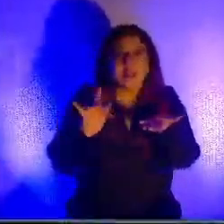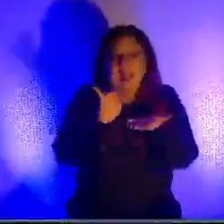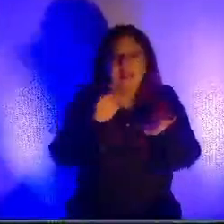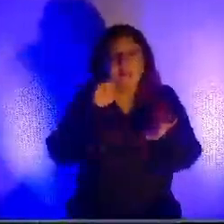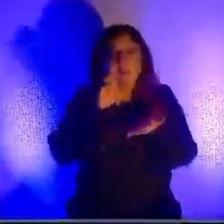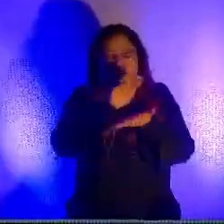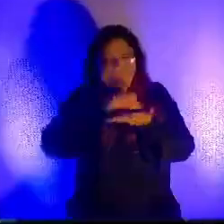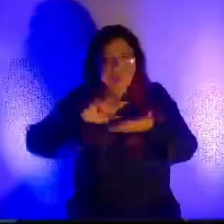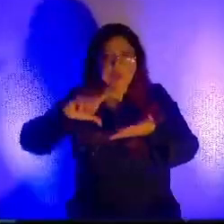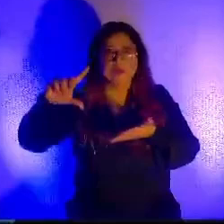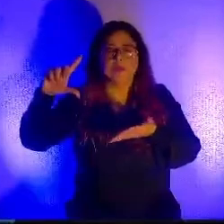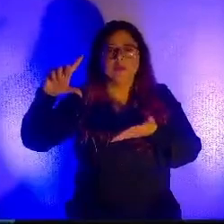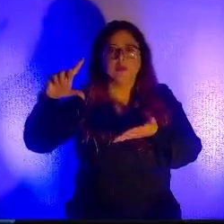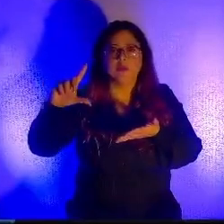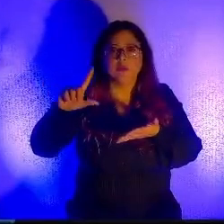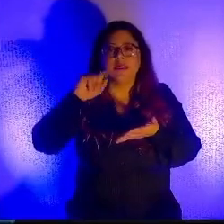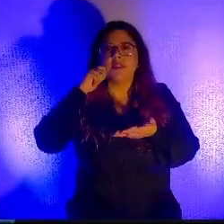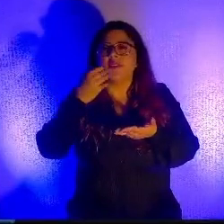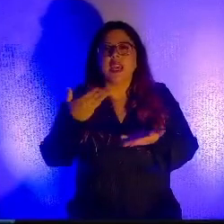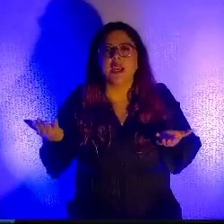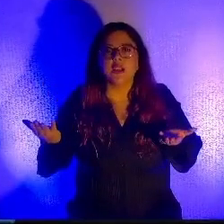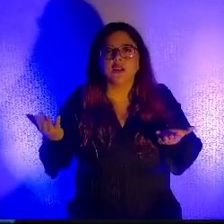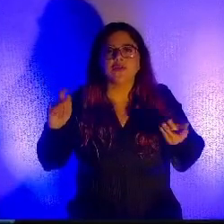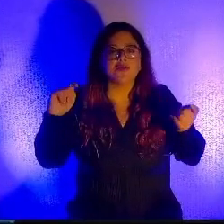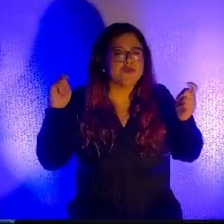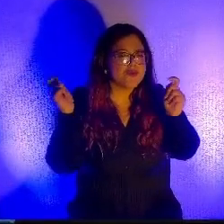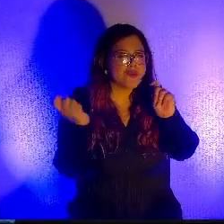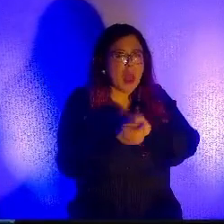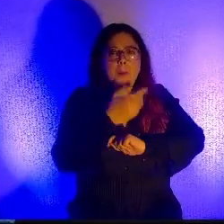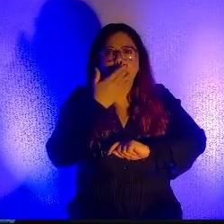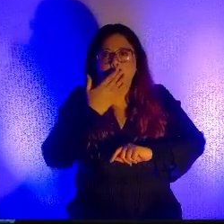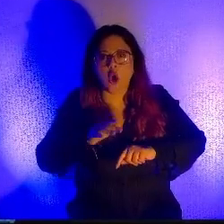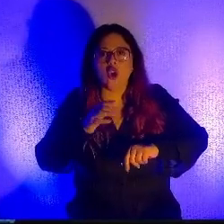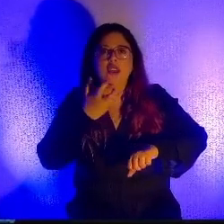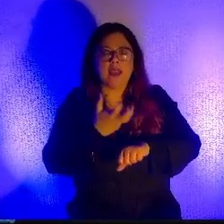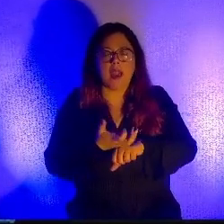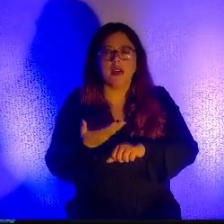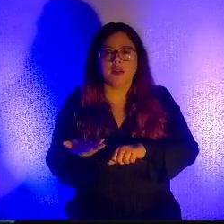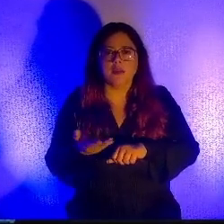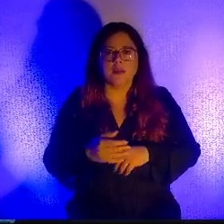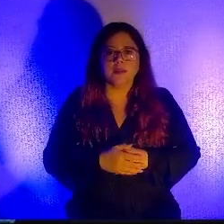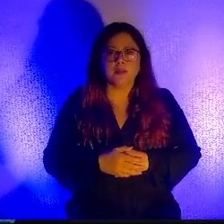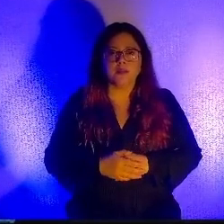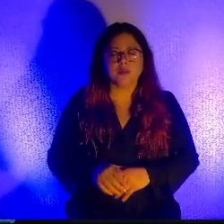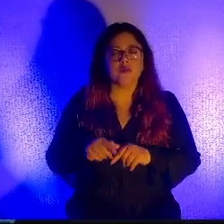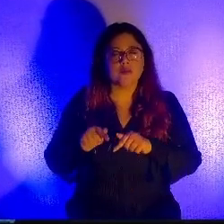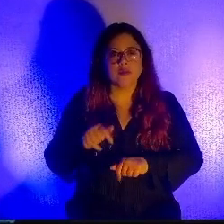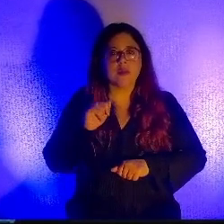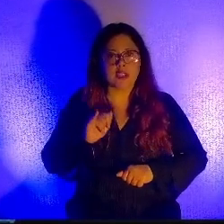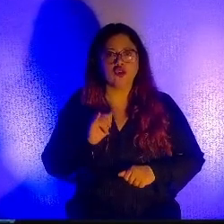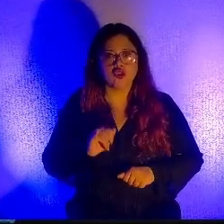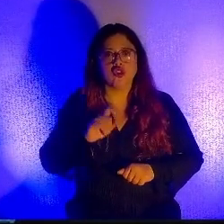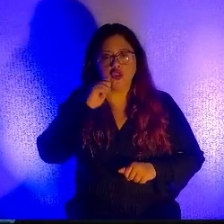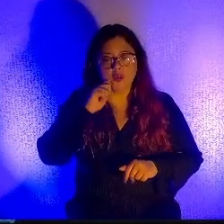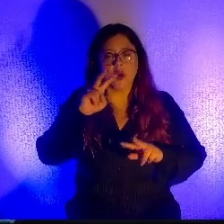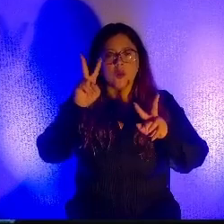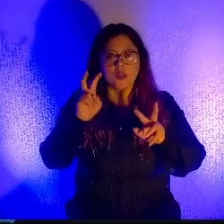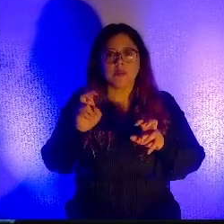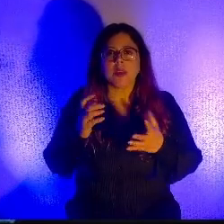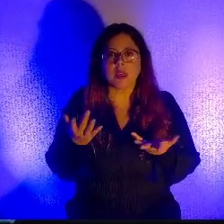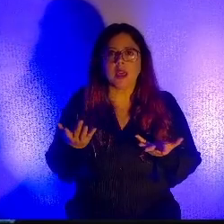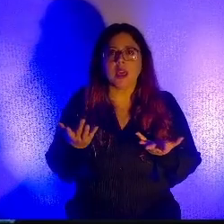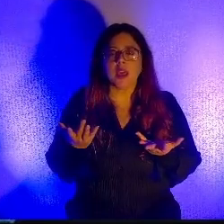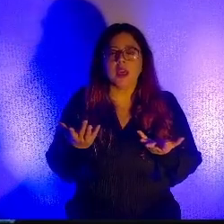incremental o qué es eso son las mejorías operacionales que vamos a tener Y eso sí ya genera un impacto de